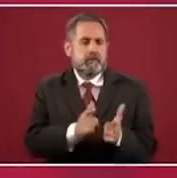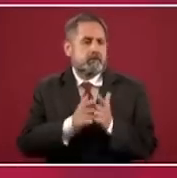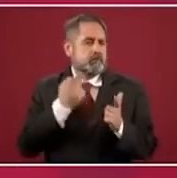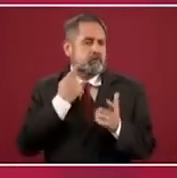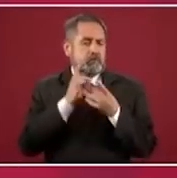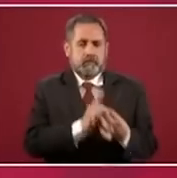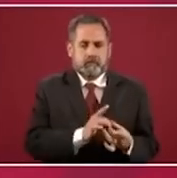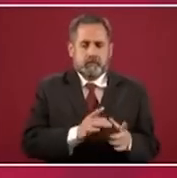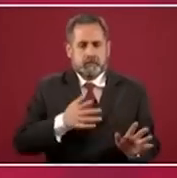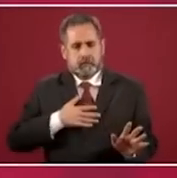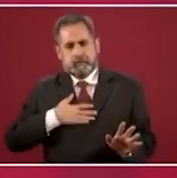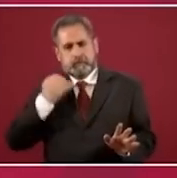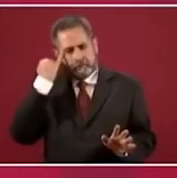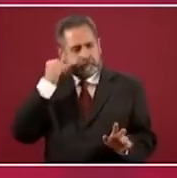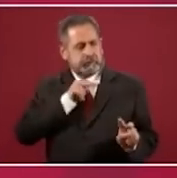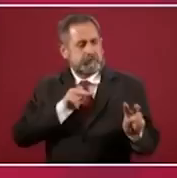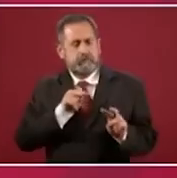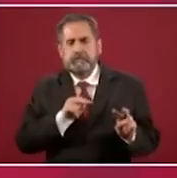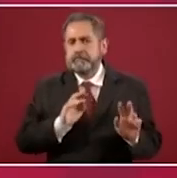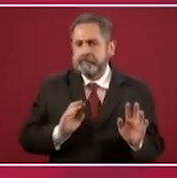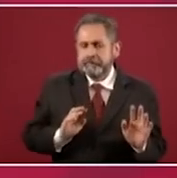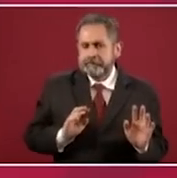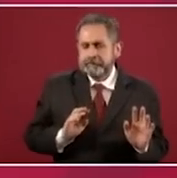Eso es mi interpretación.